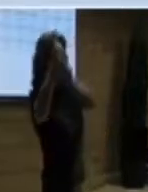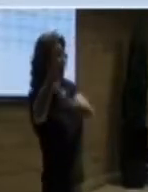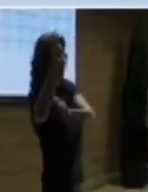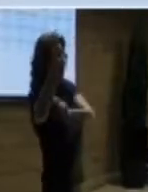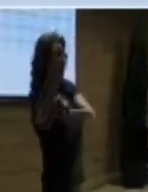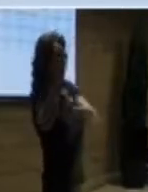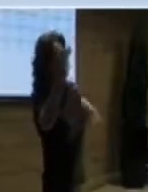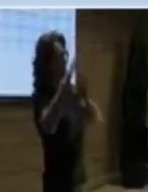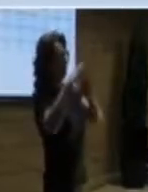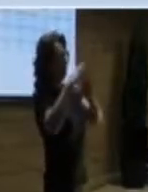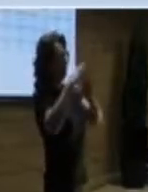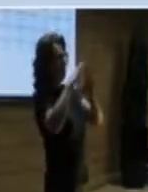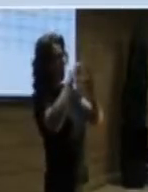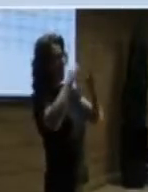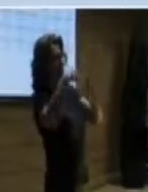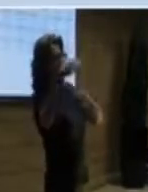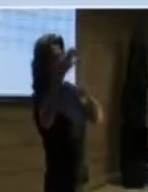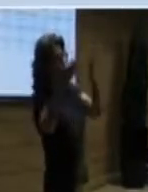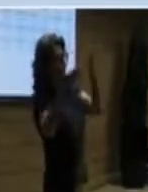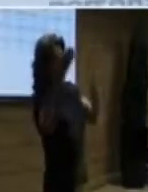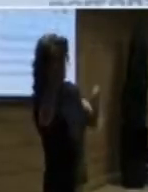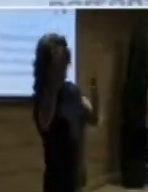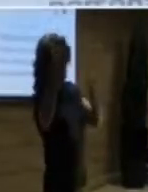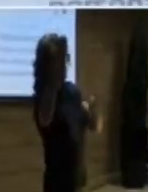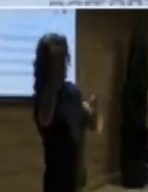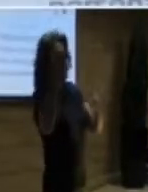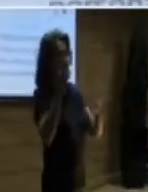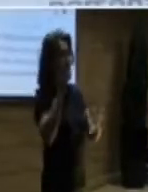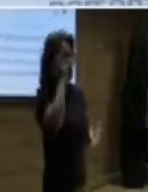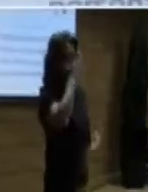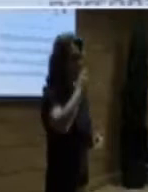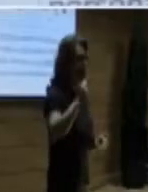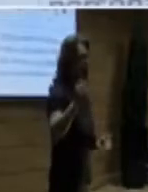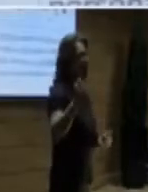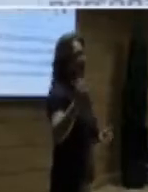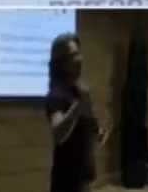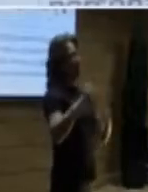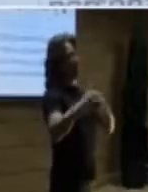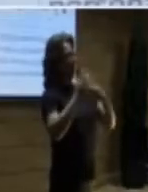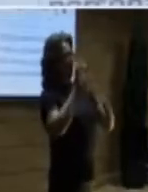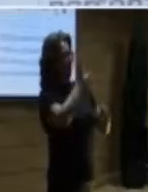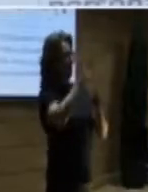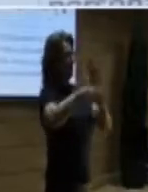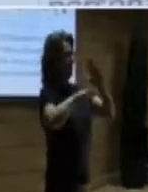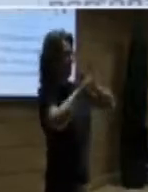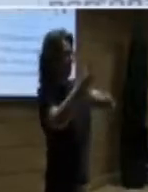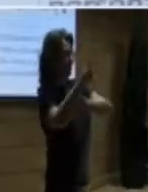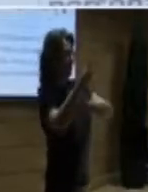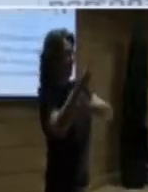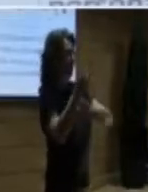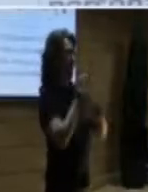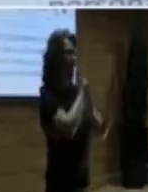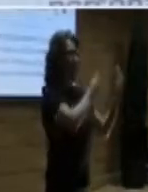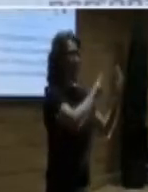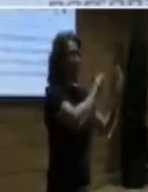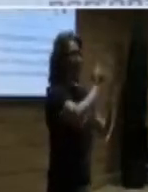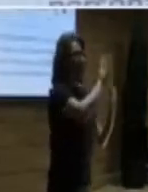nivel europeo como americano e incluso en países en vías de desarrollo. Y si aplicamos ese